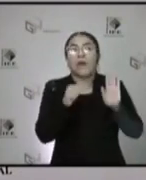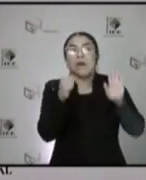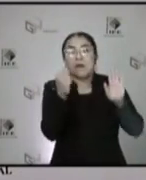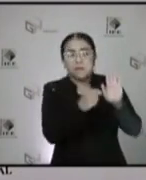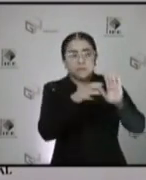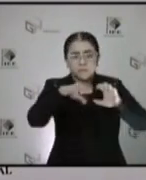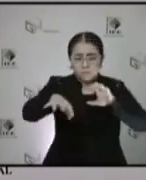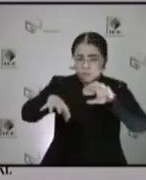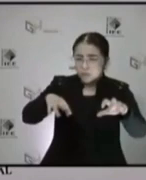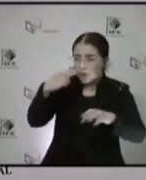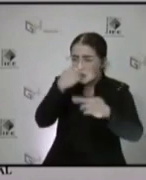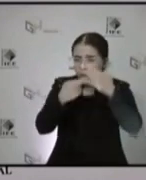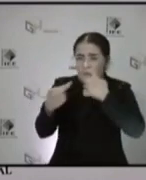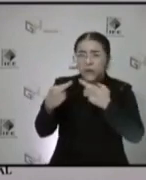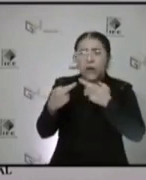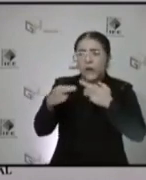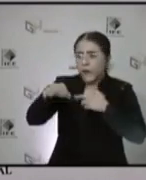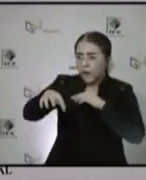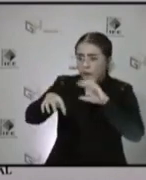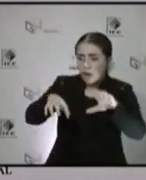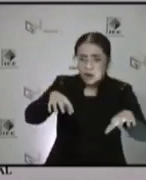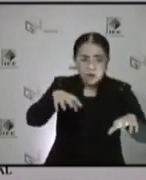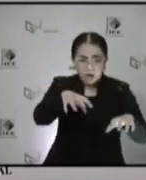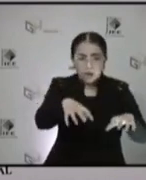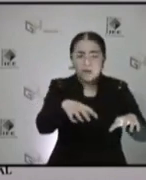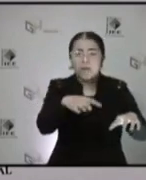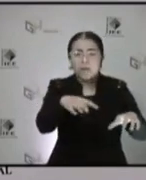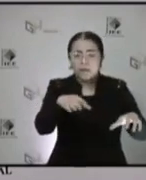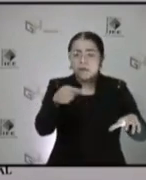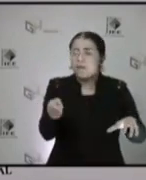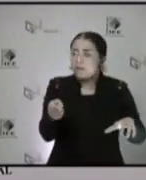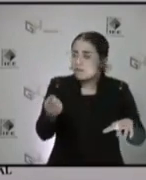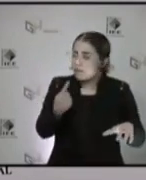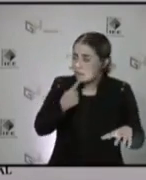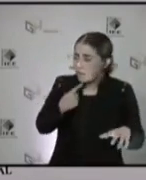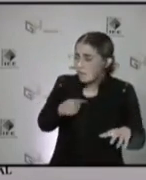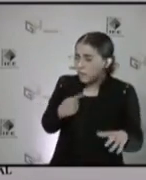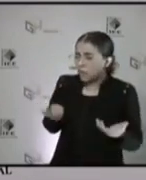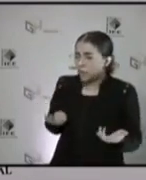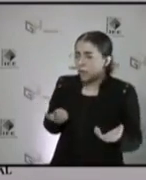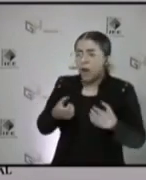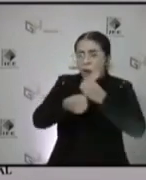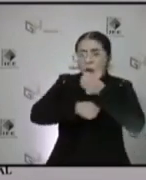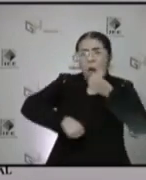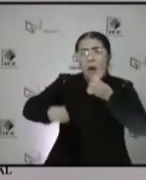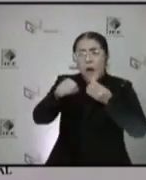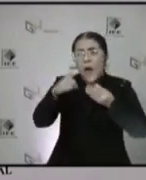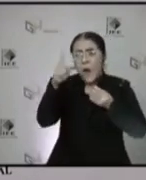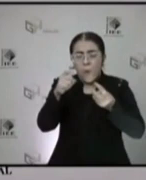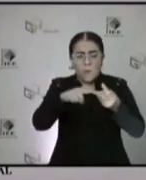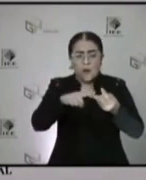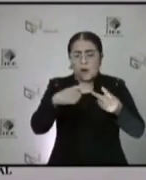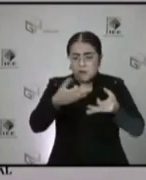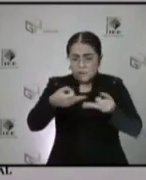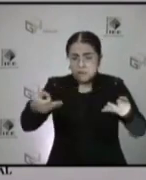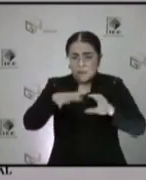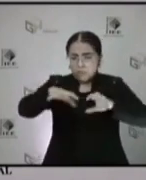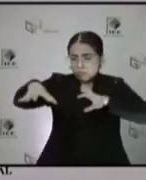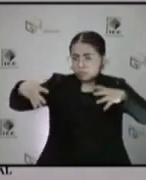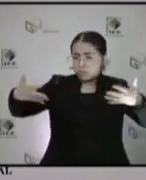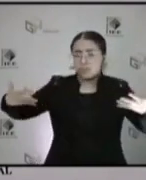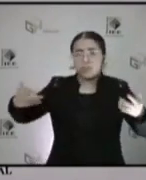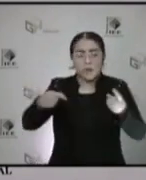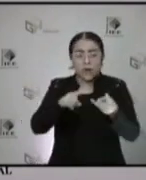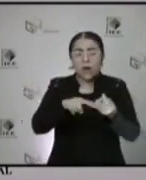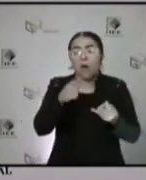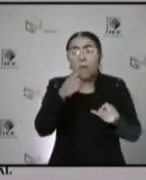microcuadrantes. Microcuadrantes que nos digan reservas acuíferas, crecimiento demográfico, policía de